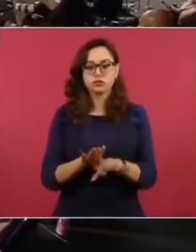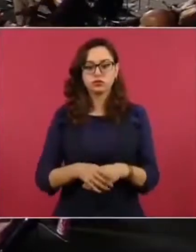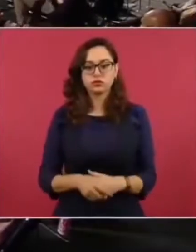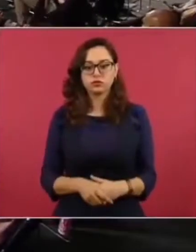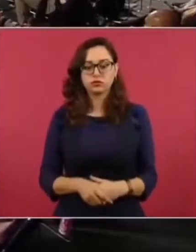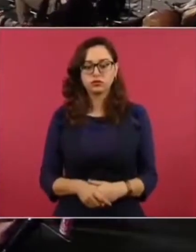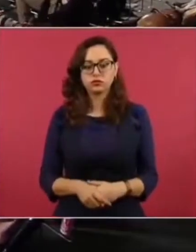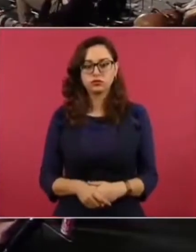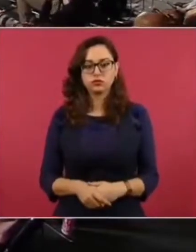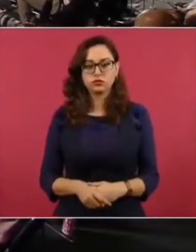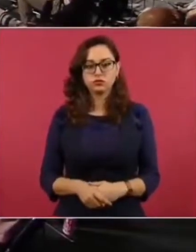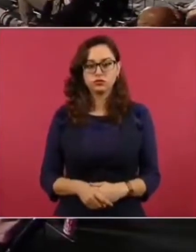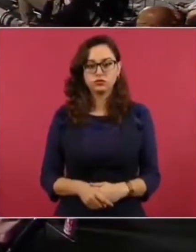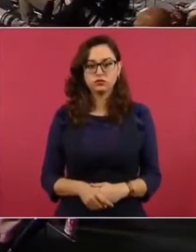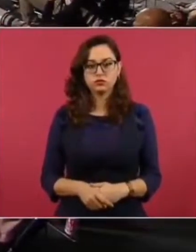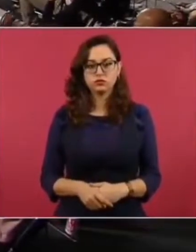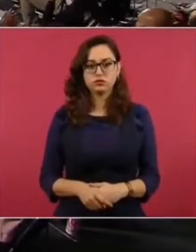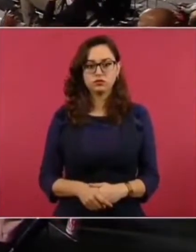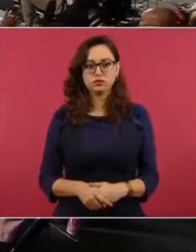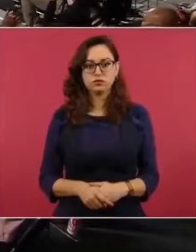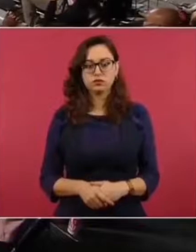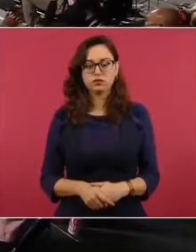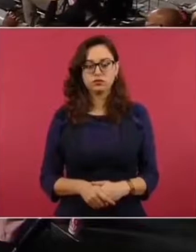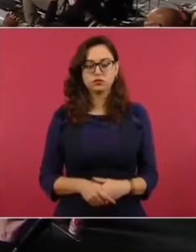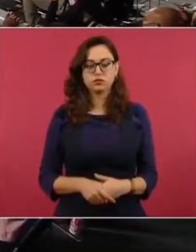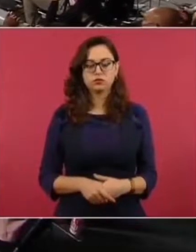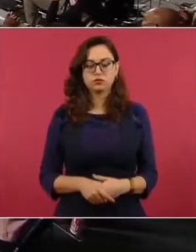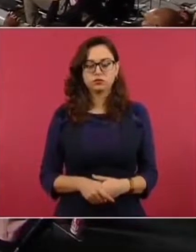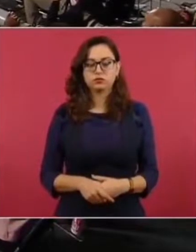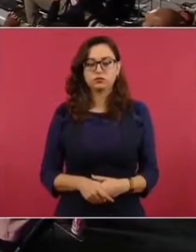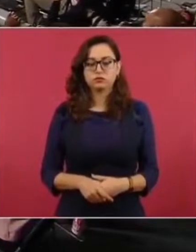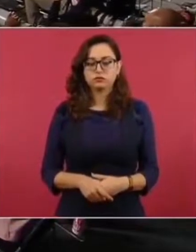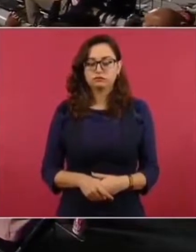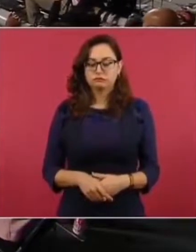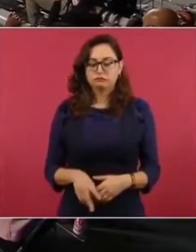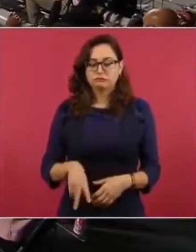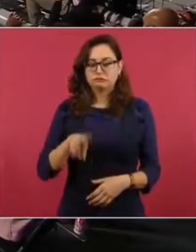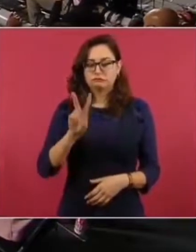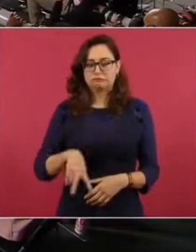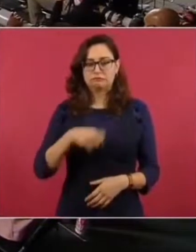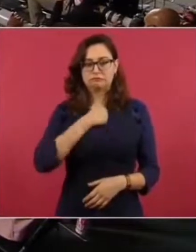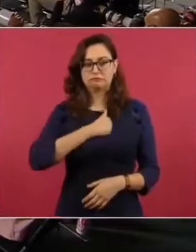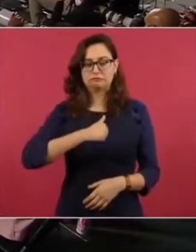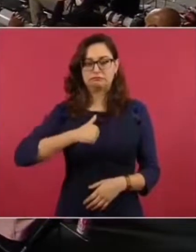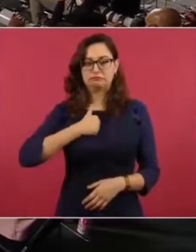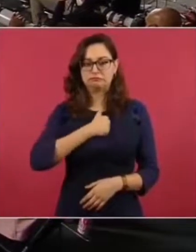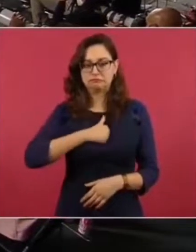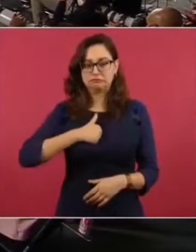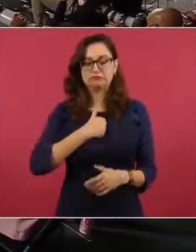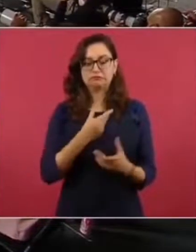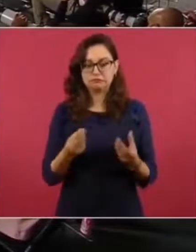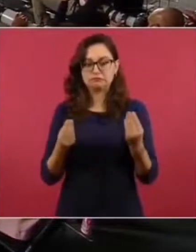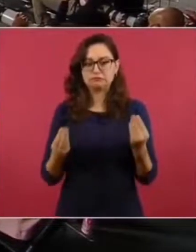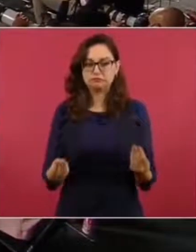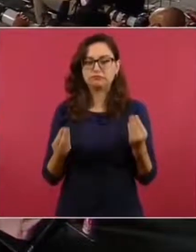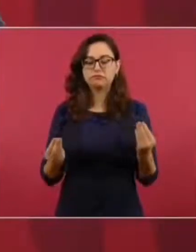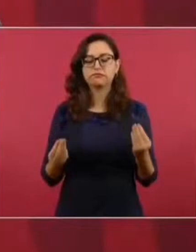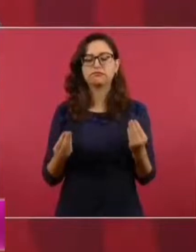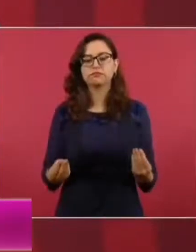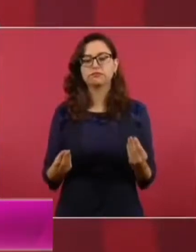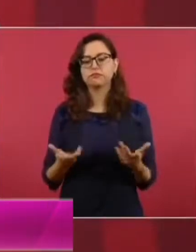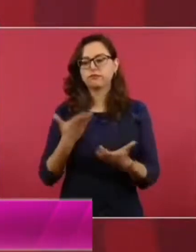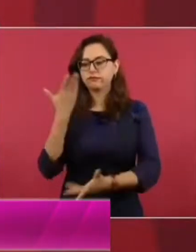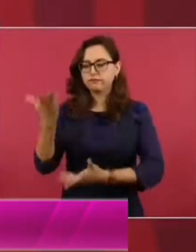que lamentamos mucho lo sucedido y pues enviamos